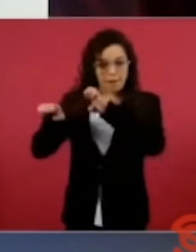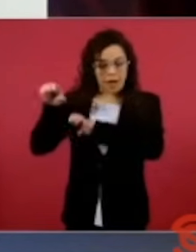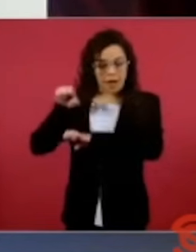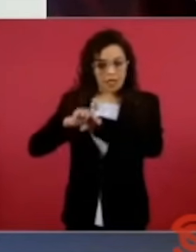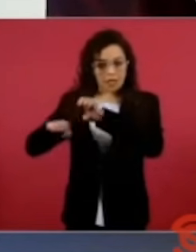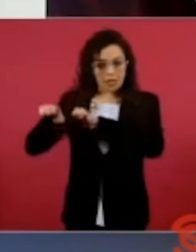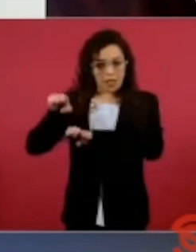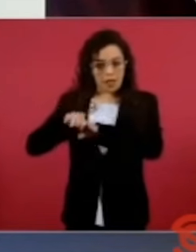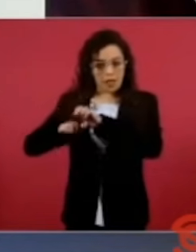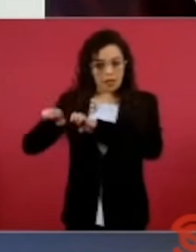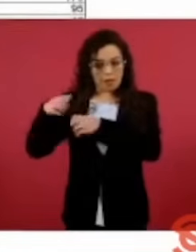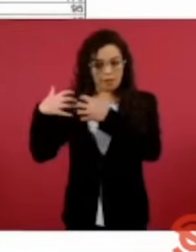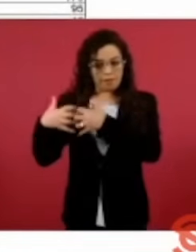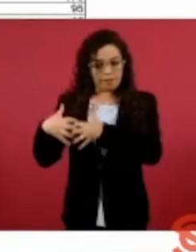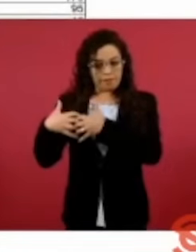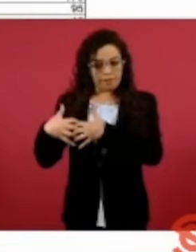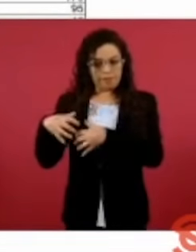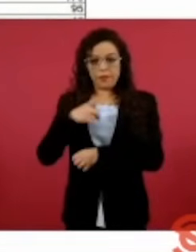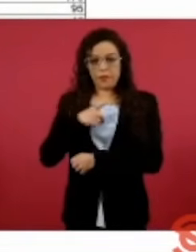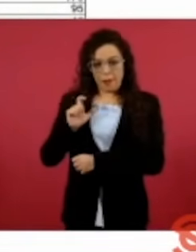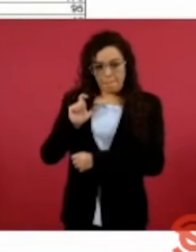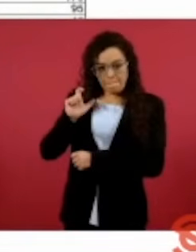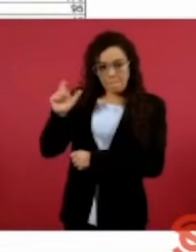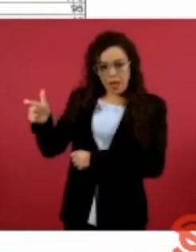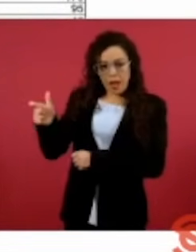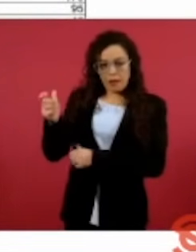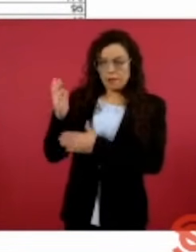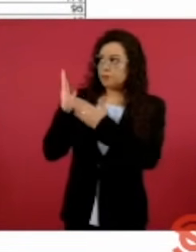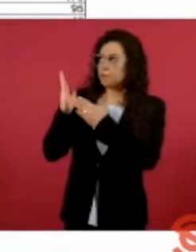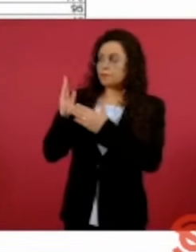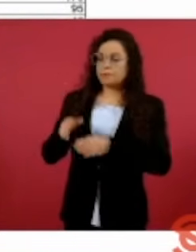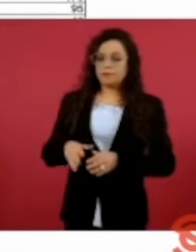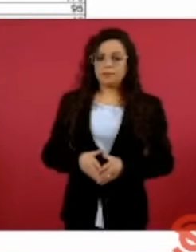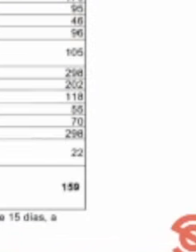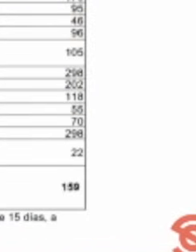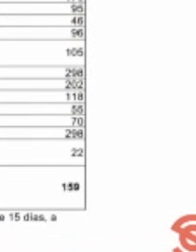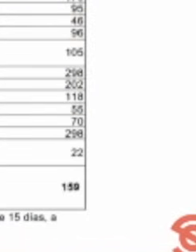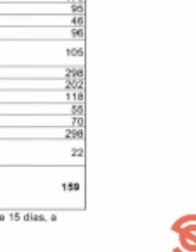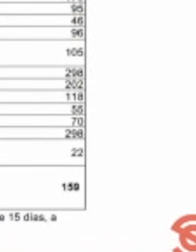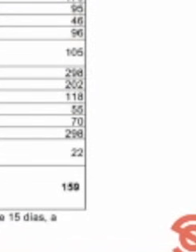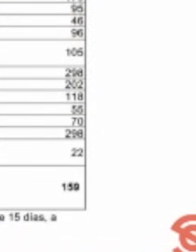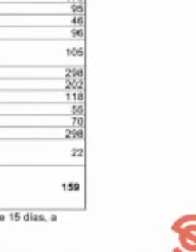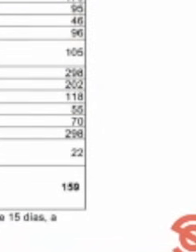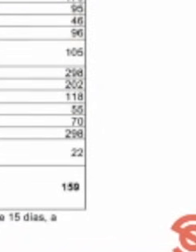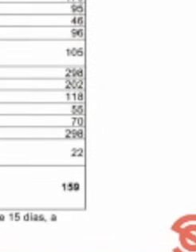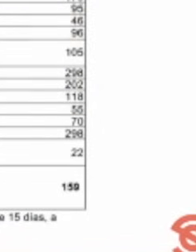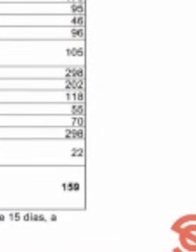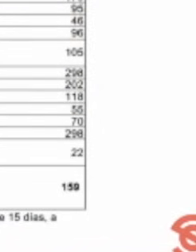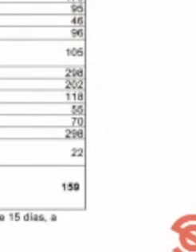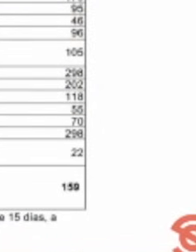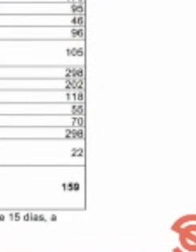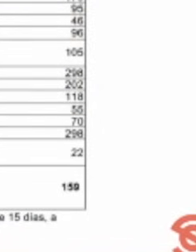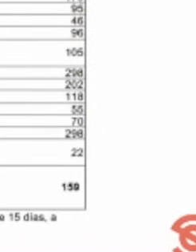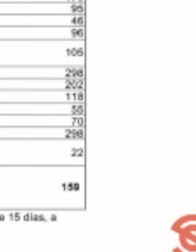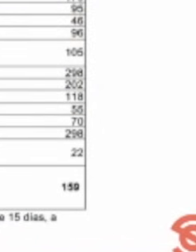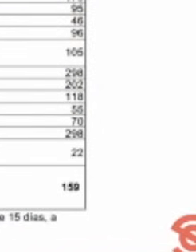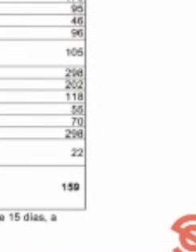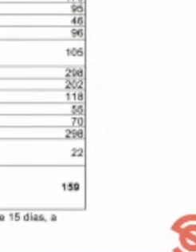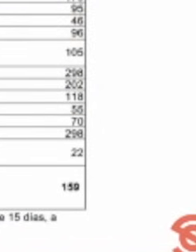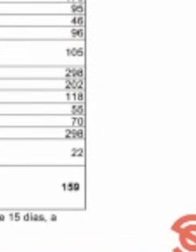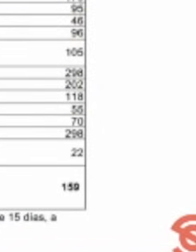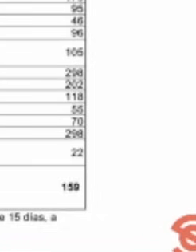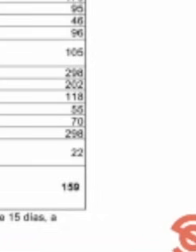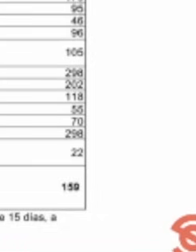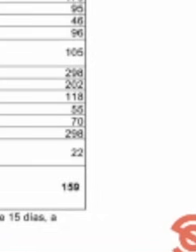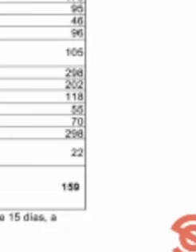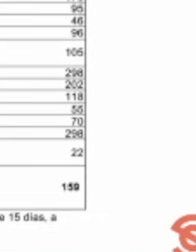empresa se envió el caso al poder judicial el 3 de qué octubre